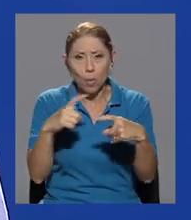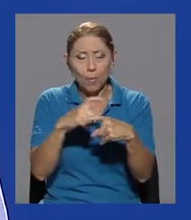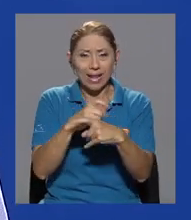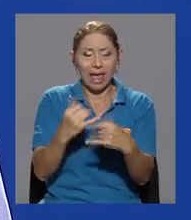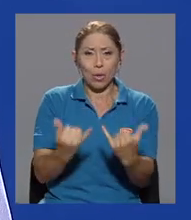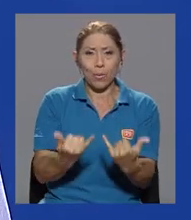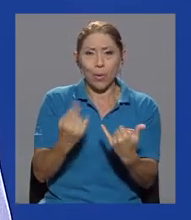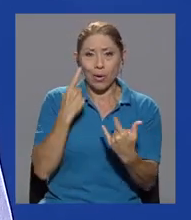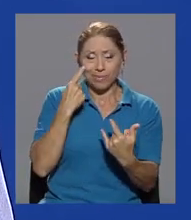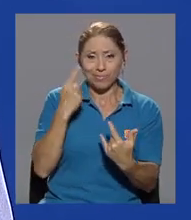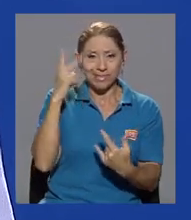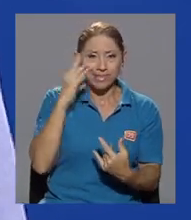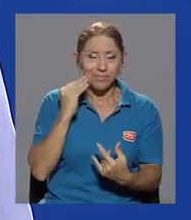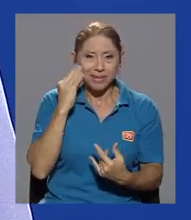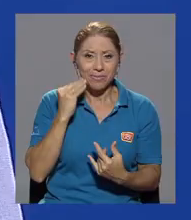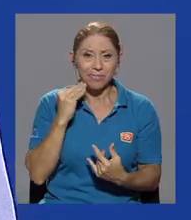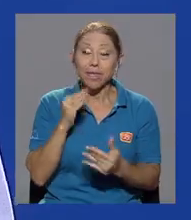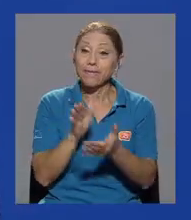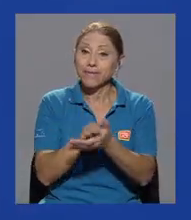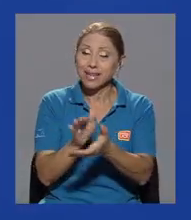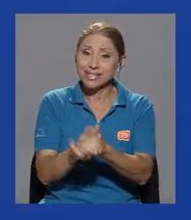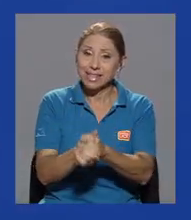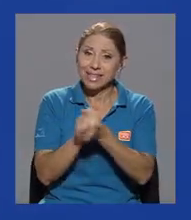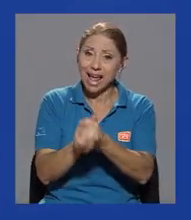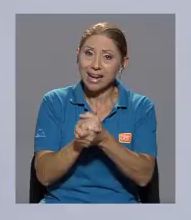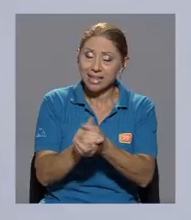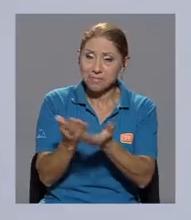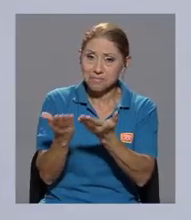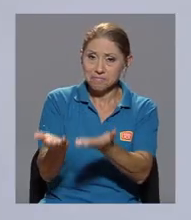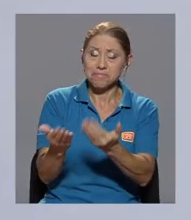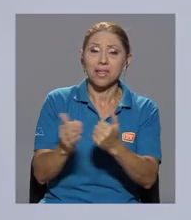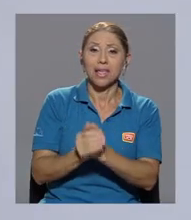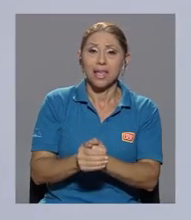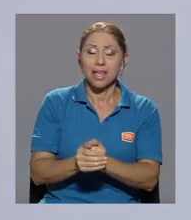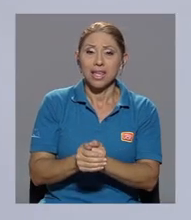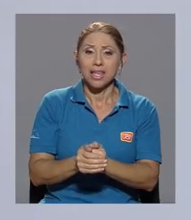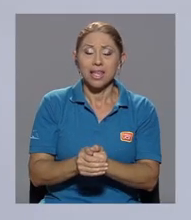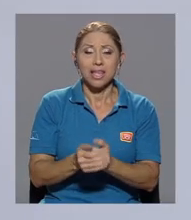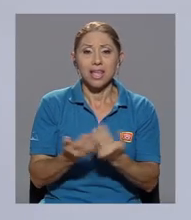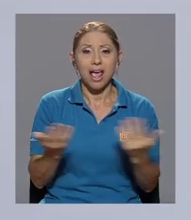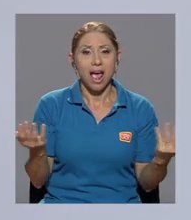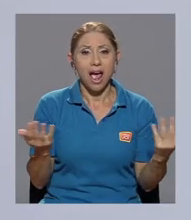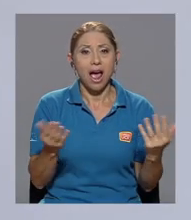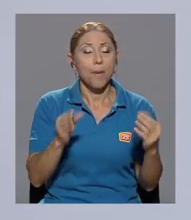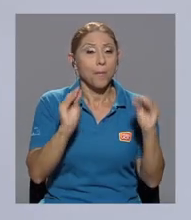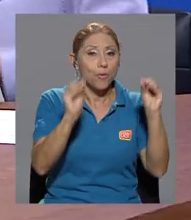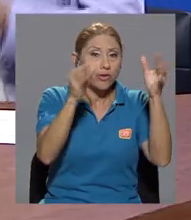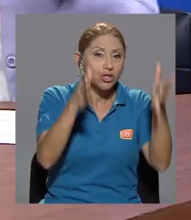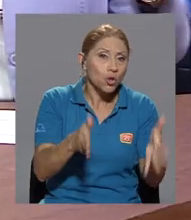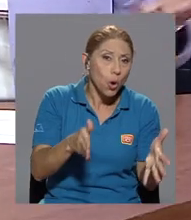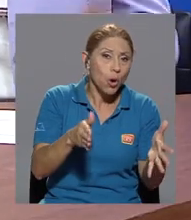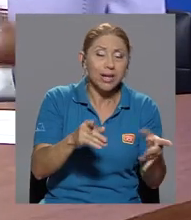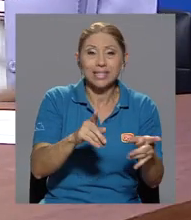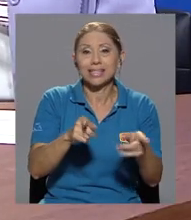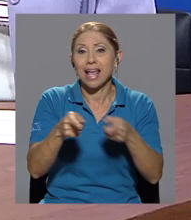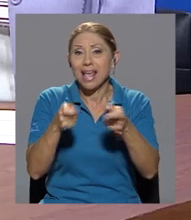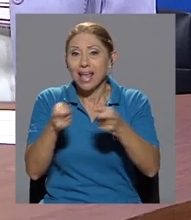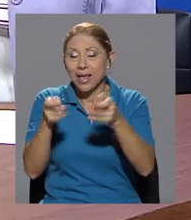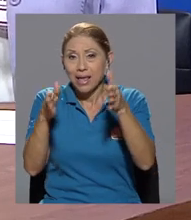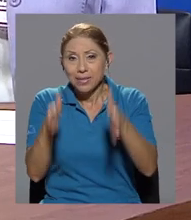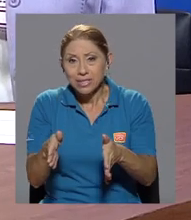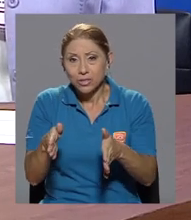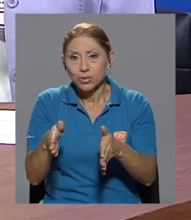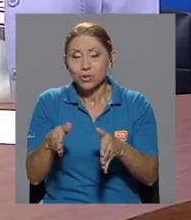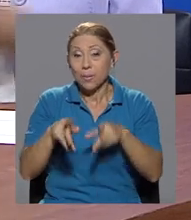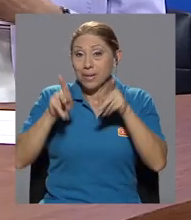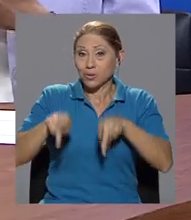experimentando actualmente felicitarte en tu persona y a los profesores personal administrativo egresado de la escuela